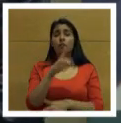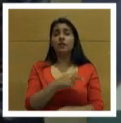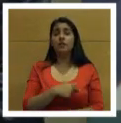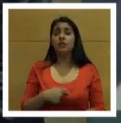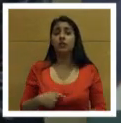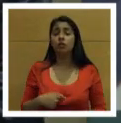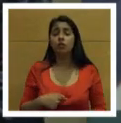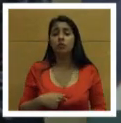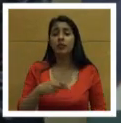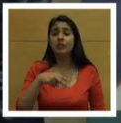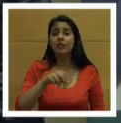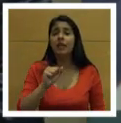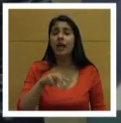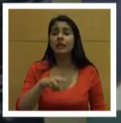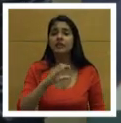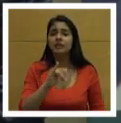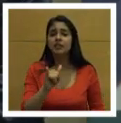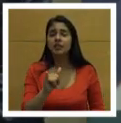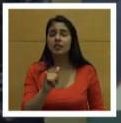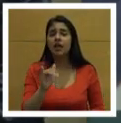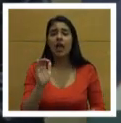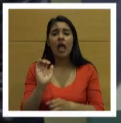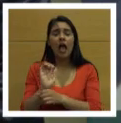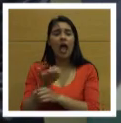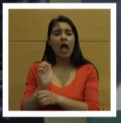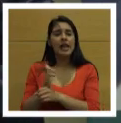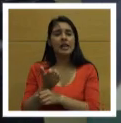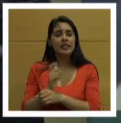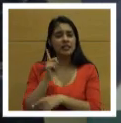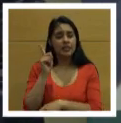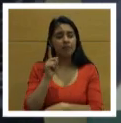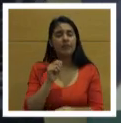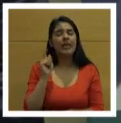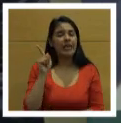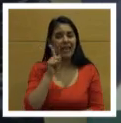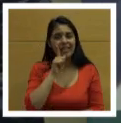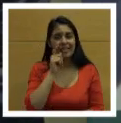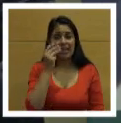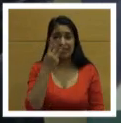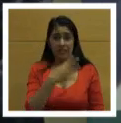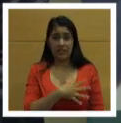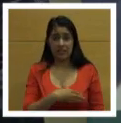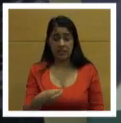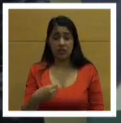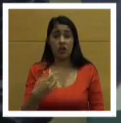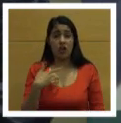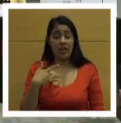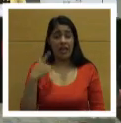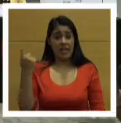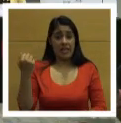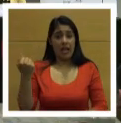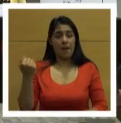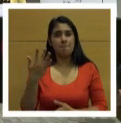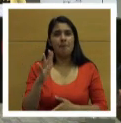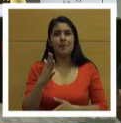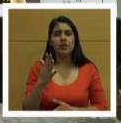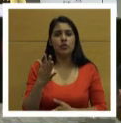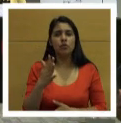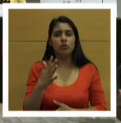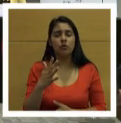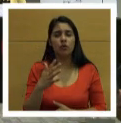doña Nancy, en la LERCE. Ella es una persona que tenía 3 hijos, ella fue apuñalada alrededor de 14